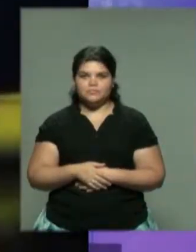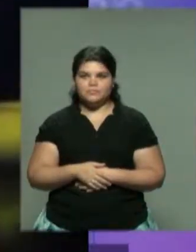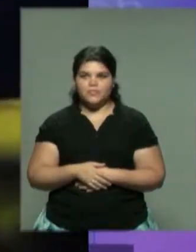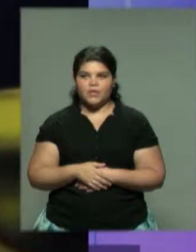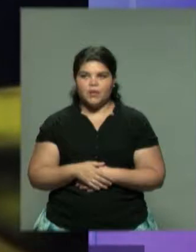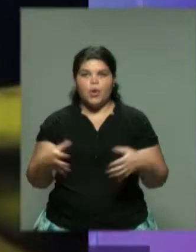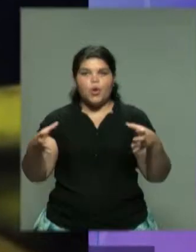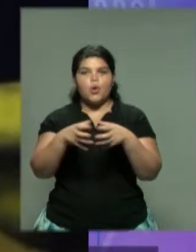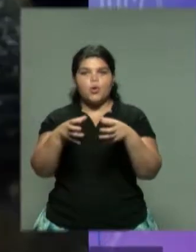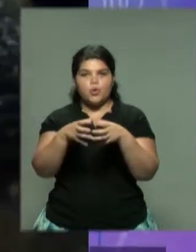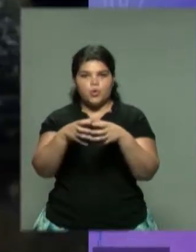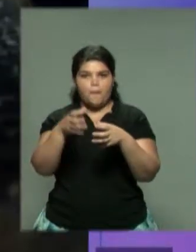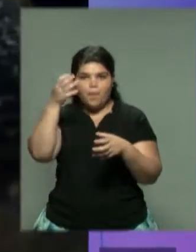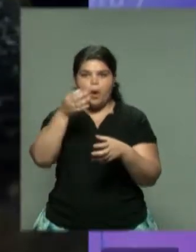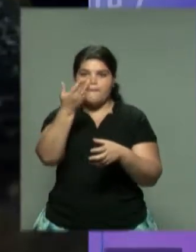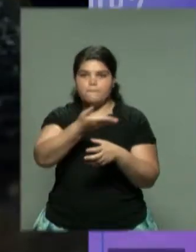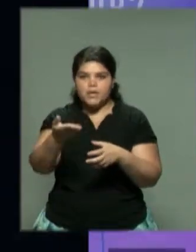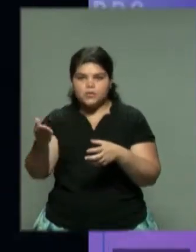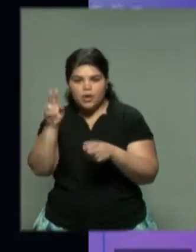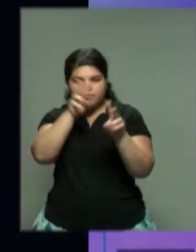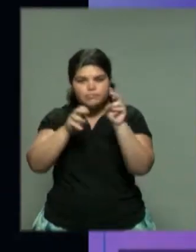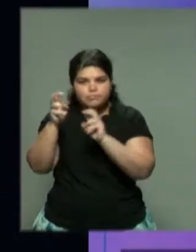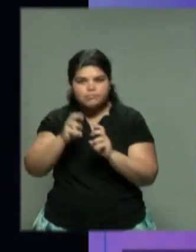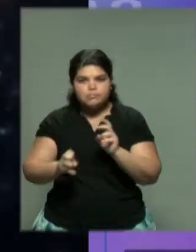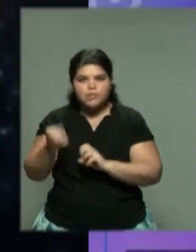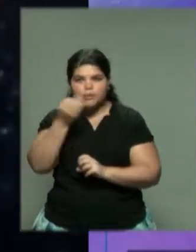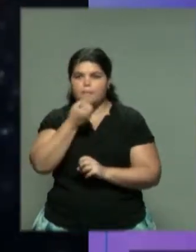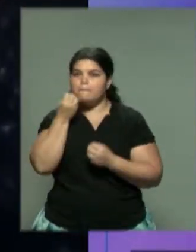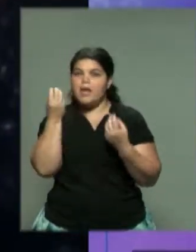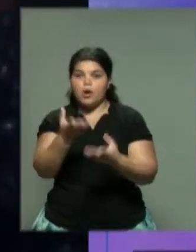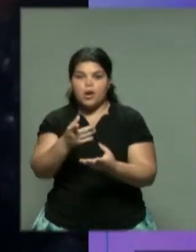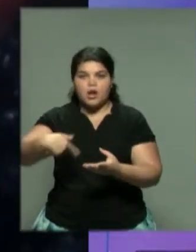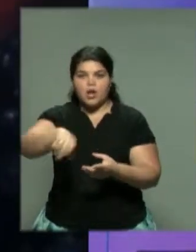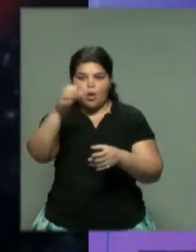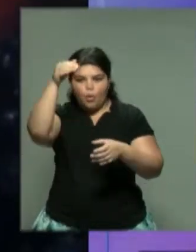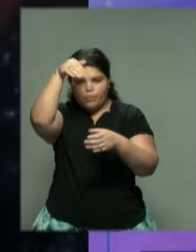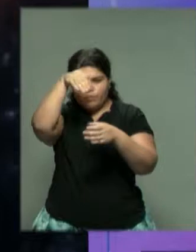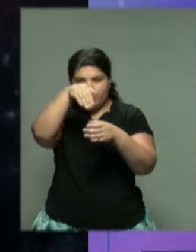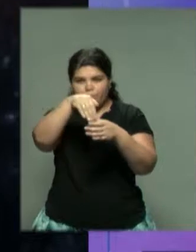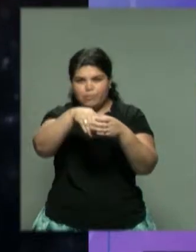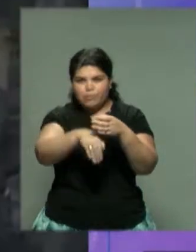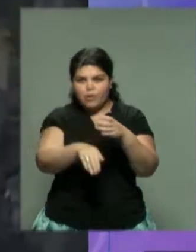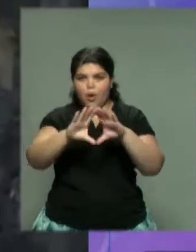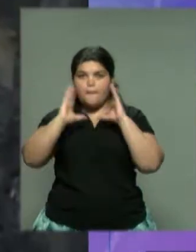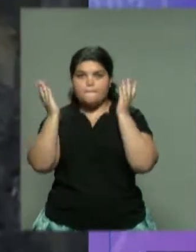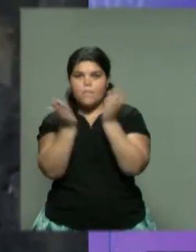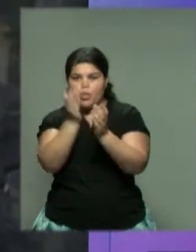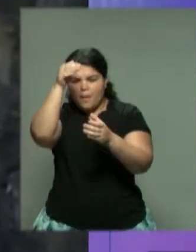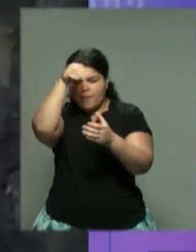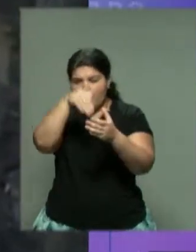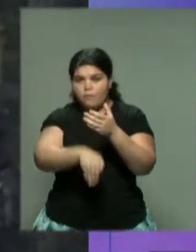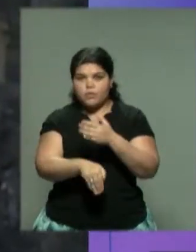Un grupo formado por los mejores espeleólogos del mundo creen haber encontrado la cueva más profunda del planeta. Es